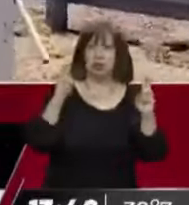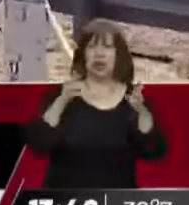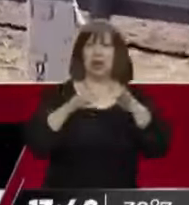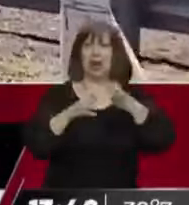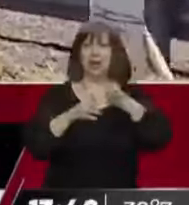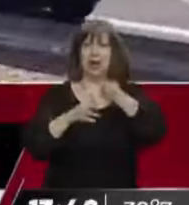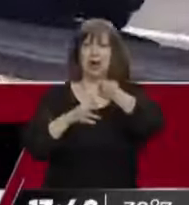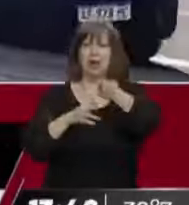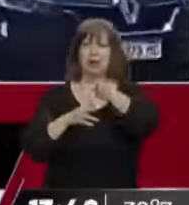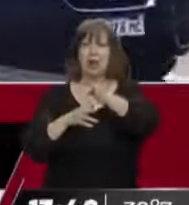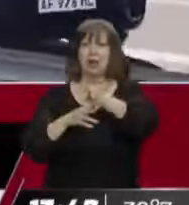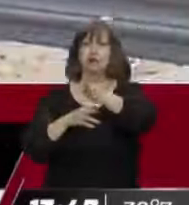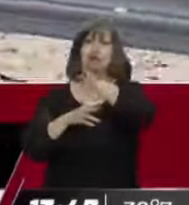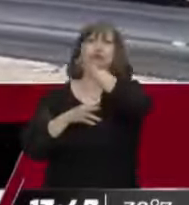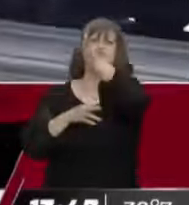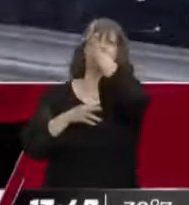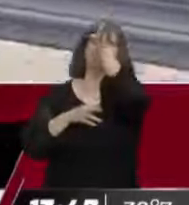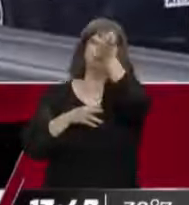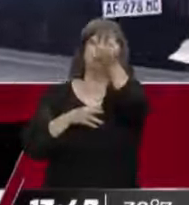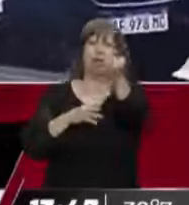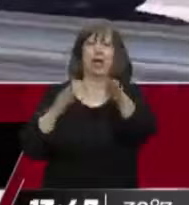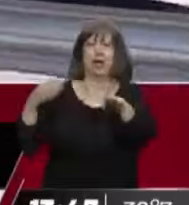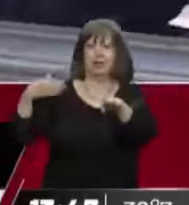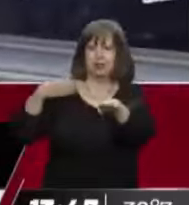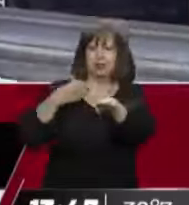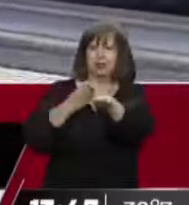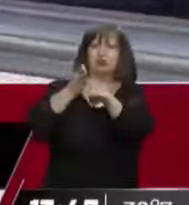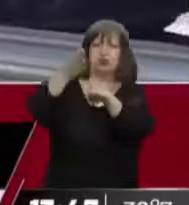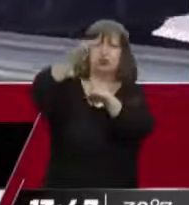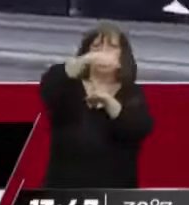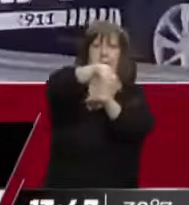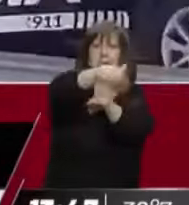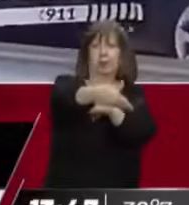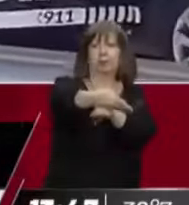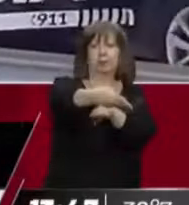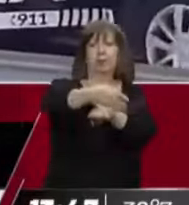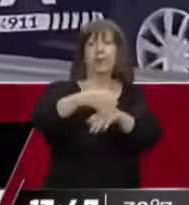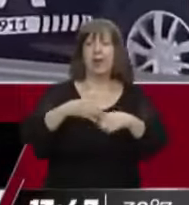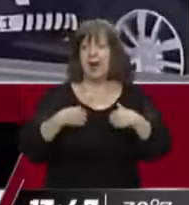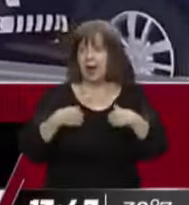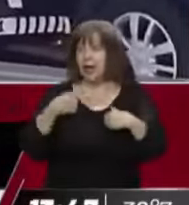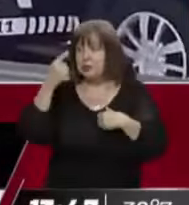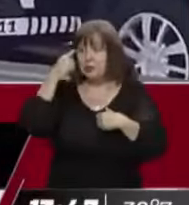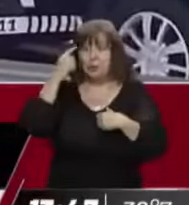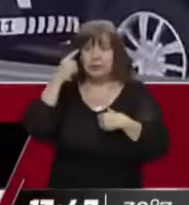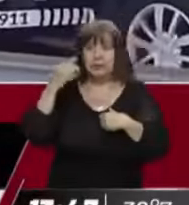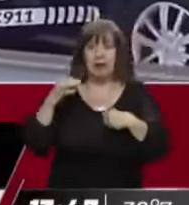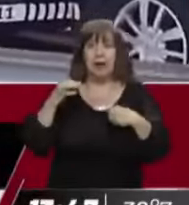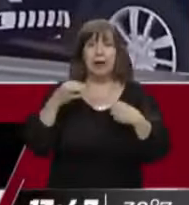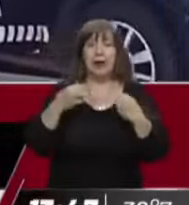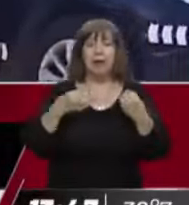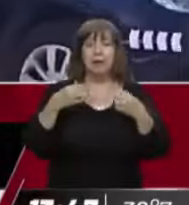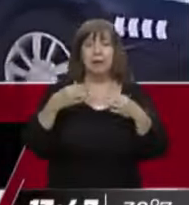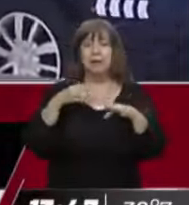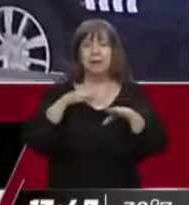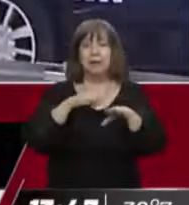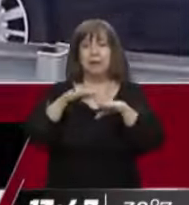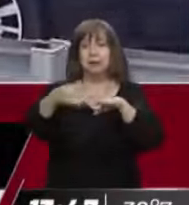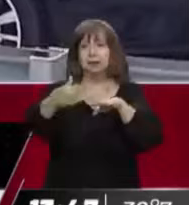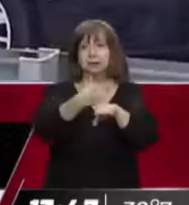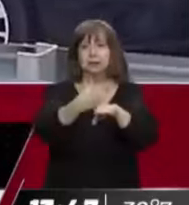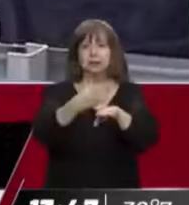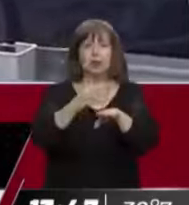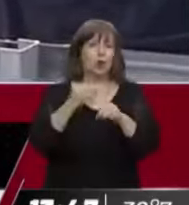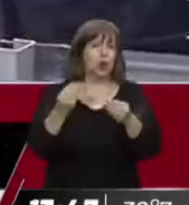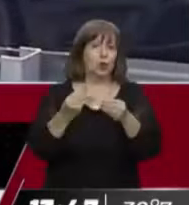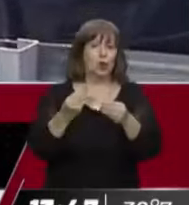se desplazó hacia arriba y bueno, cruzó todo el acceso. Claro, porque nosotros pensamos al llegar al lugar que la camioneta iba por el acceso sur y terminó